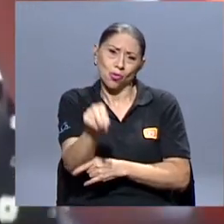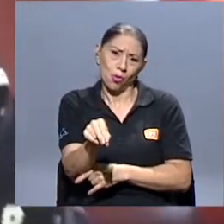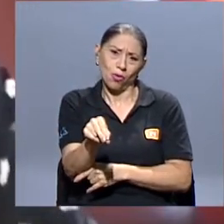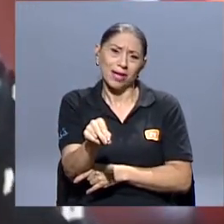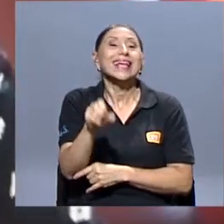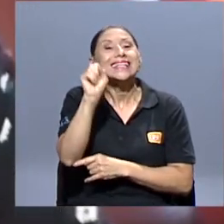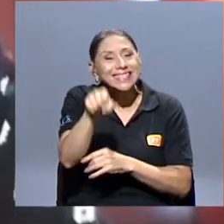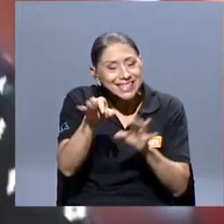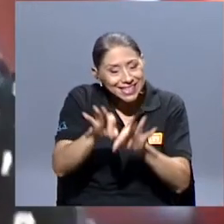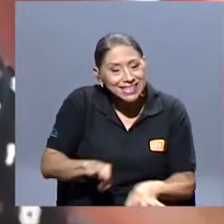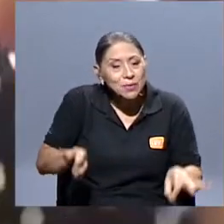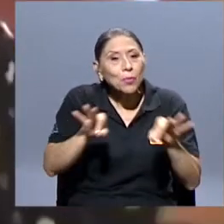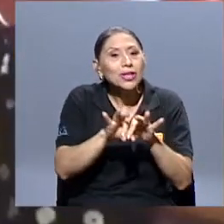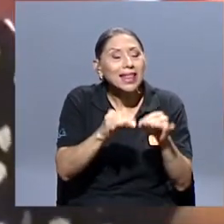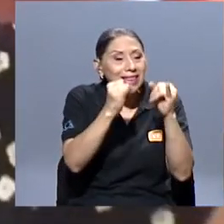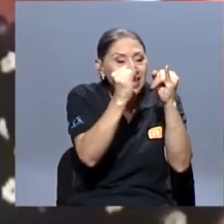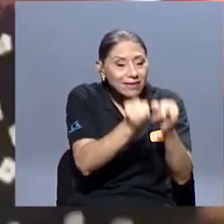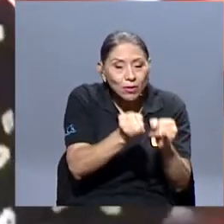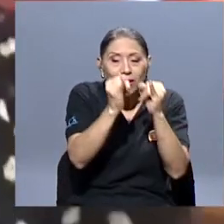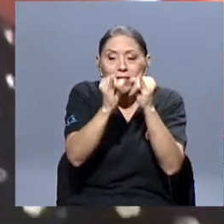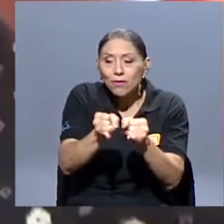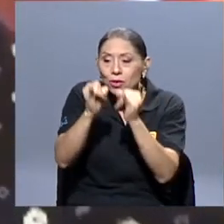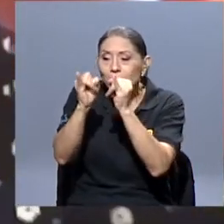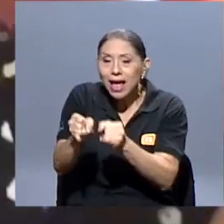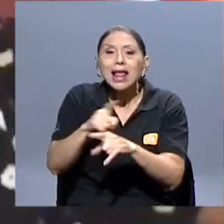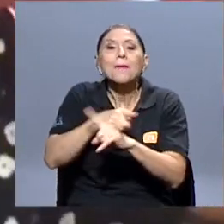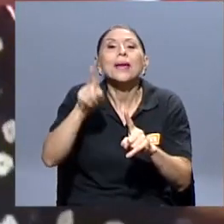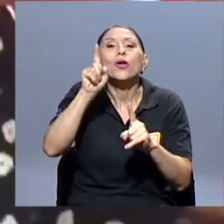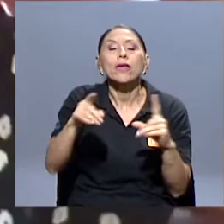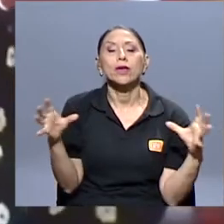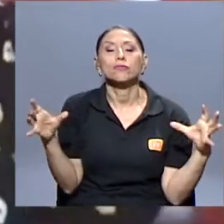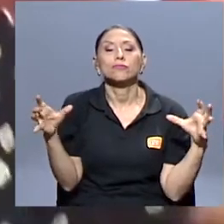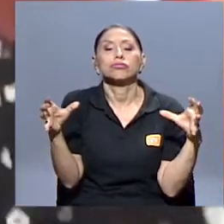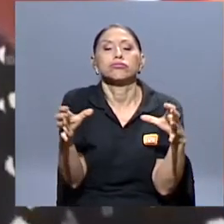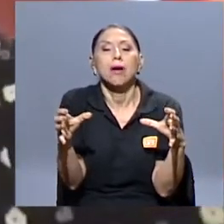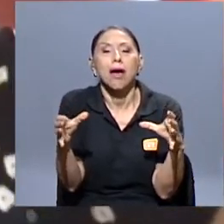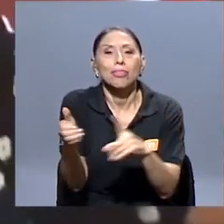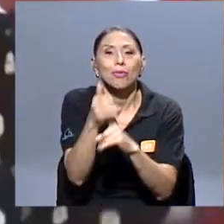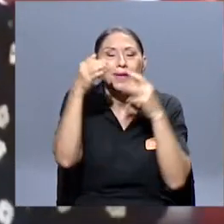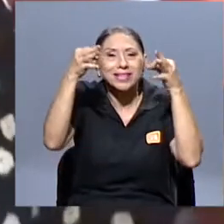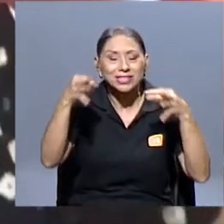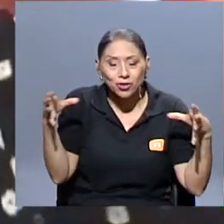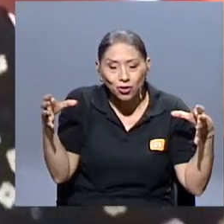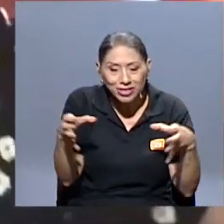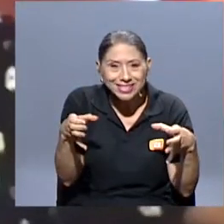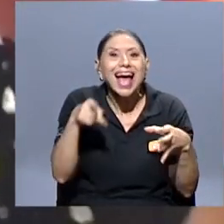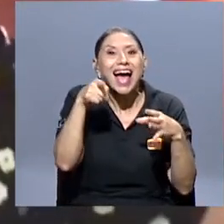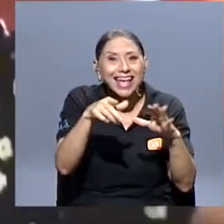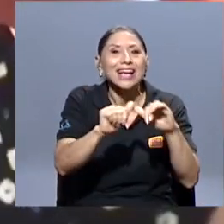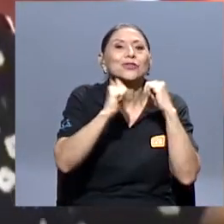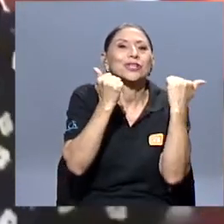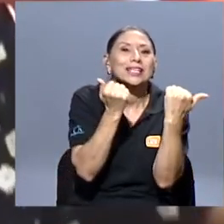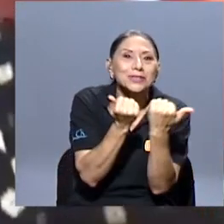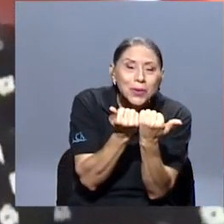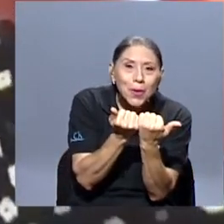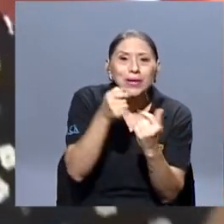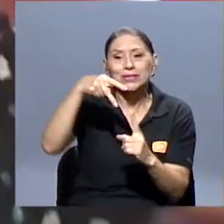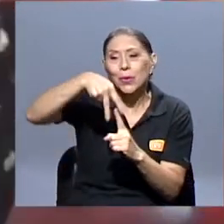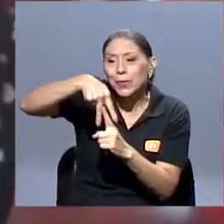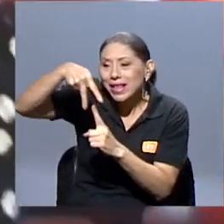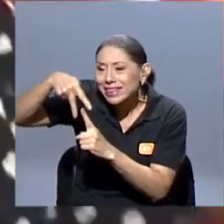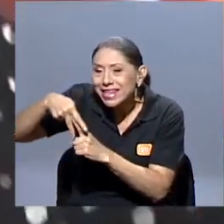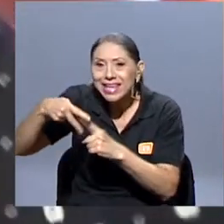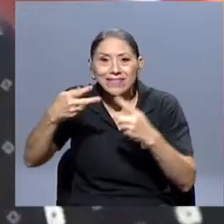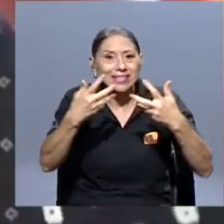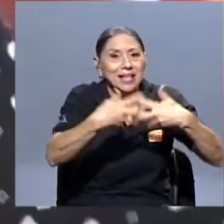ser coordinadas a nivel colectivo. Muy y eso bien. Ocurre a nivel de asociaciones, a nivel de cooperativas, a nivel de empresa, pequeña, mediana, grande,